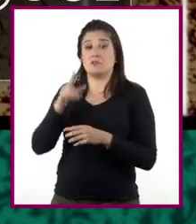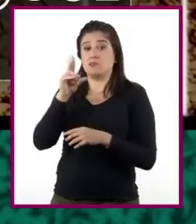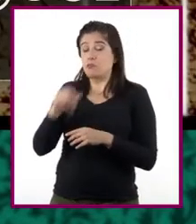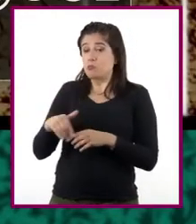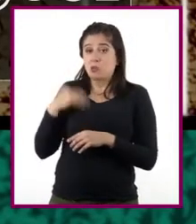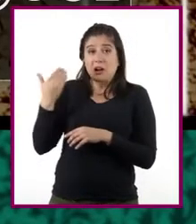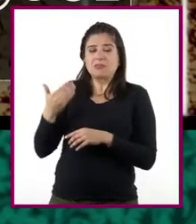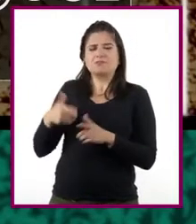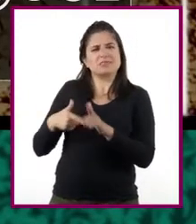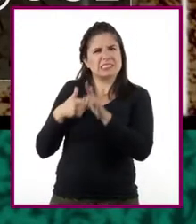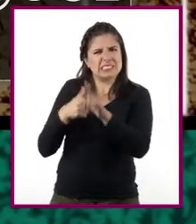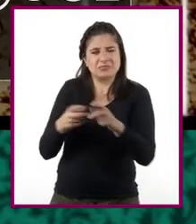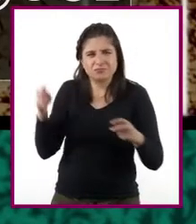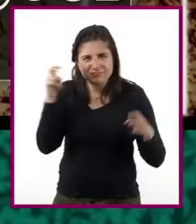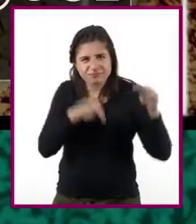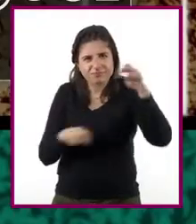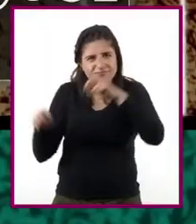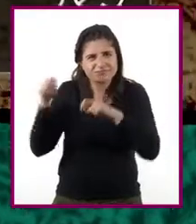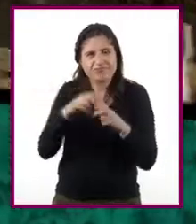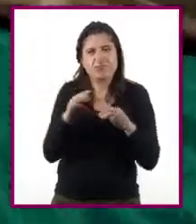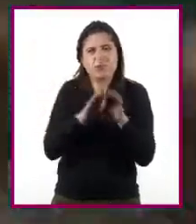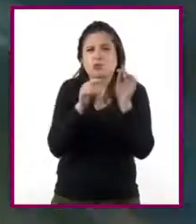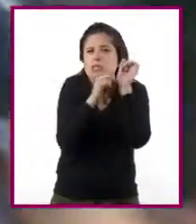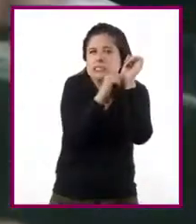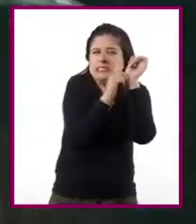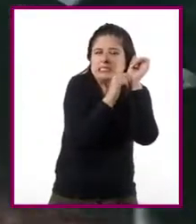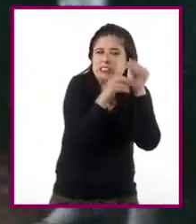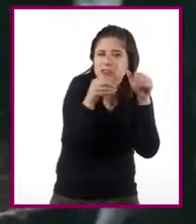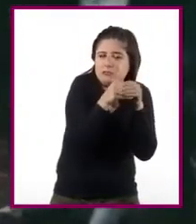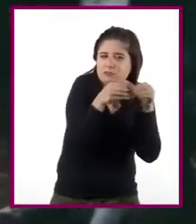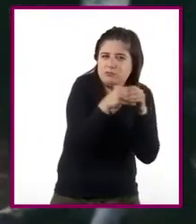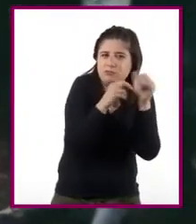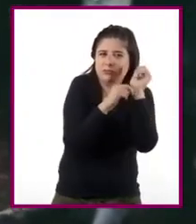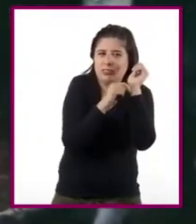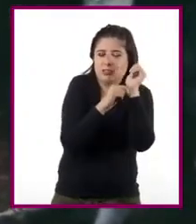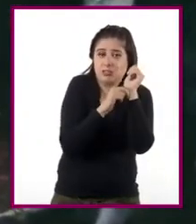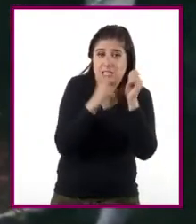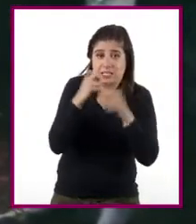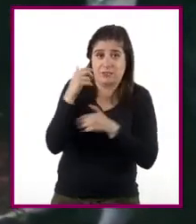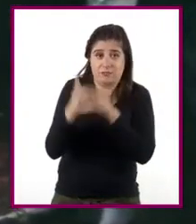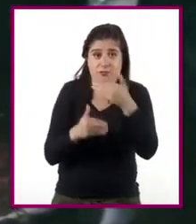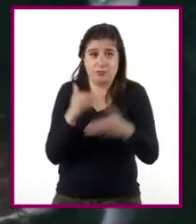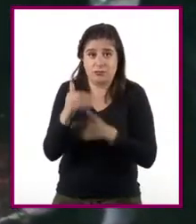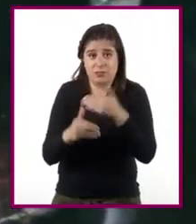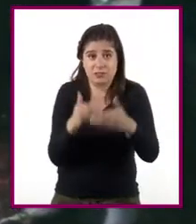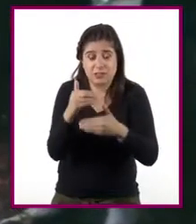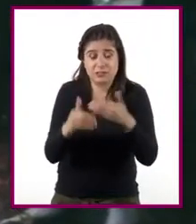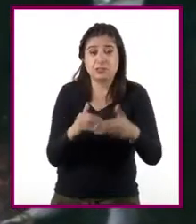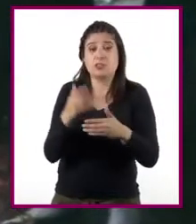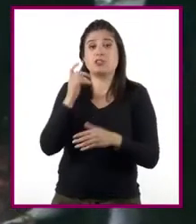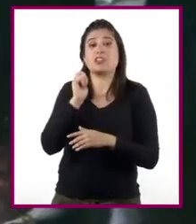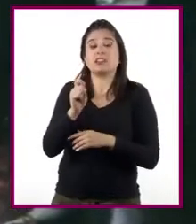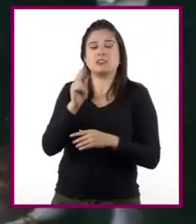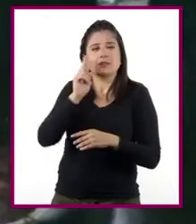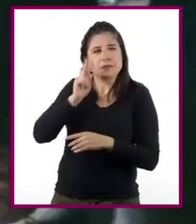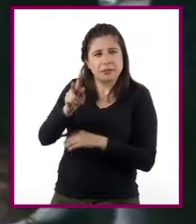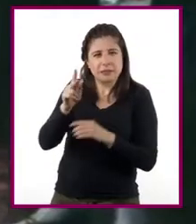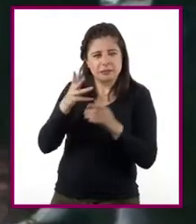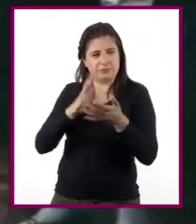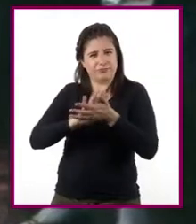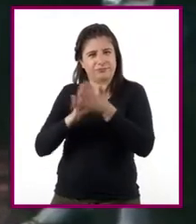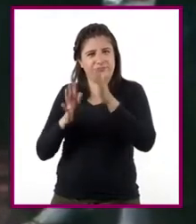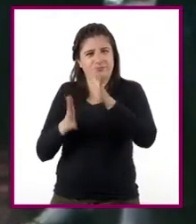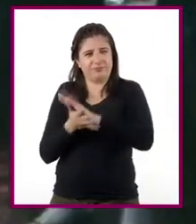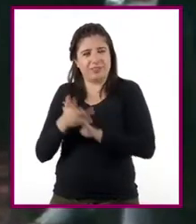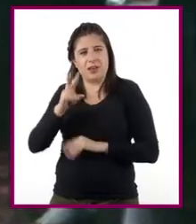continuaron reuniéndose clandestinamente. En este proceso, dos conspiraciones fueron notables, la